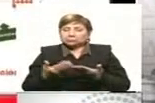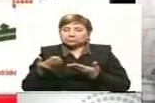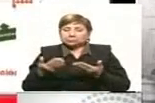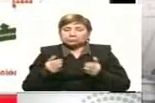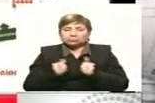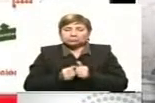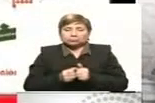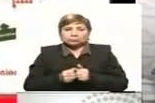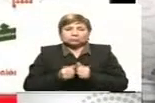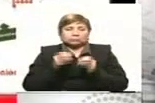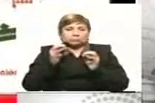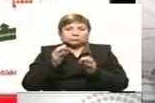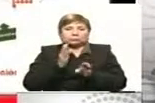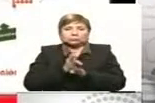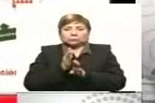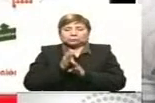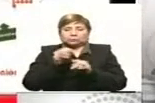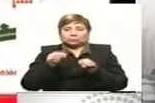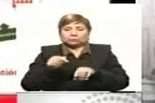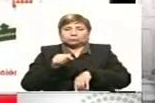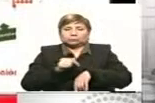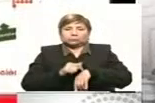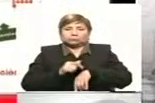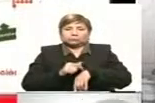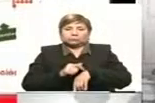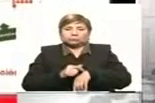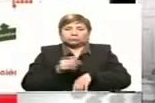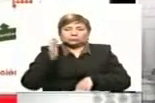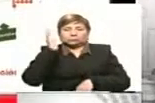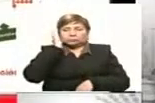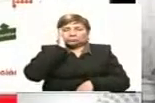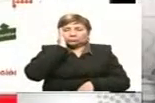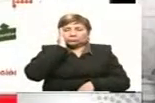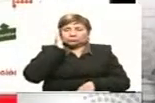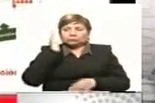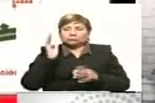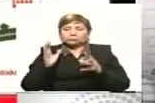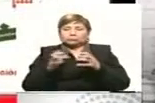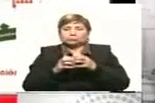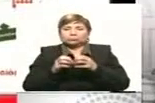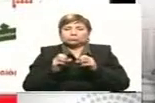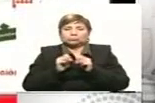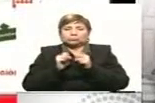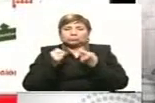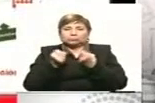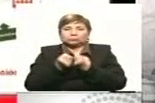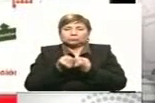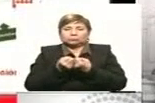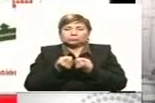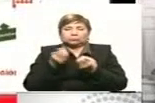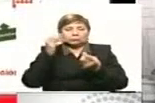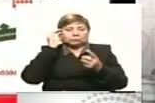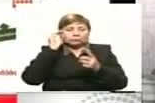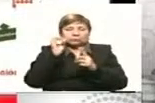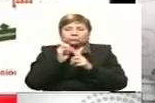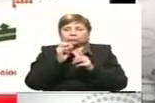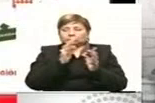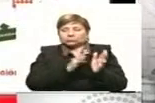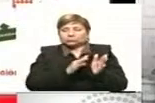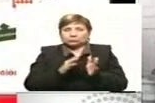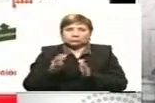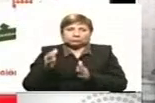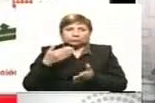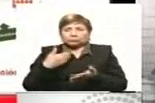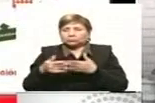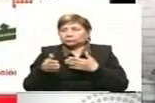salud unificado, porque ahora en este momento está fragmentado. Ustedes saben, la Seguridad Social diseña un objetivo, planes muy al